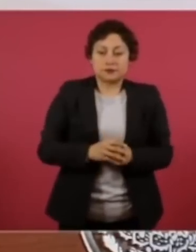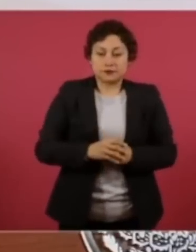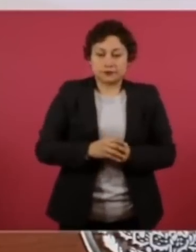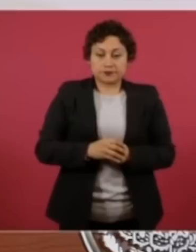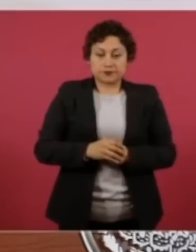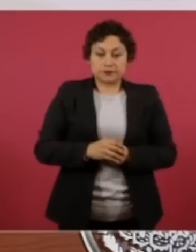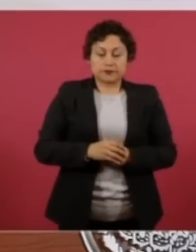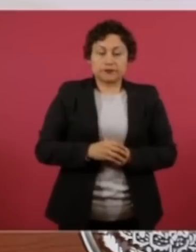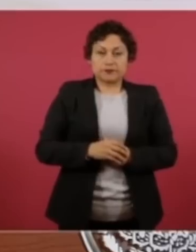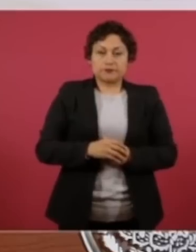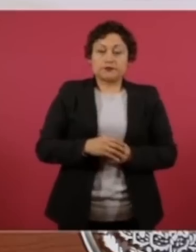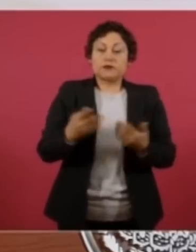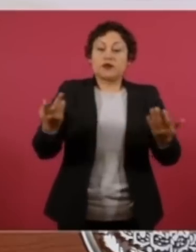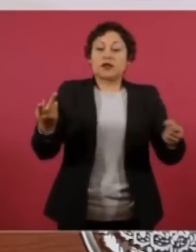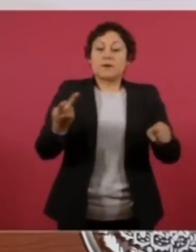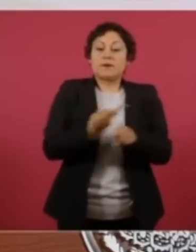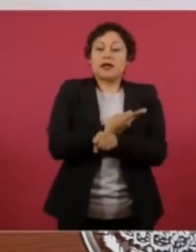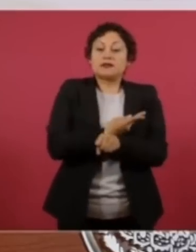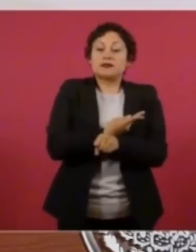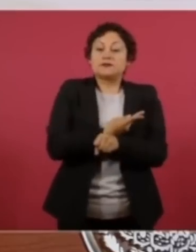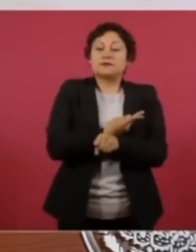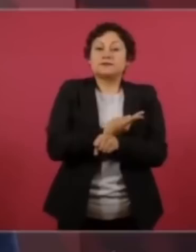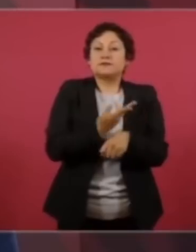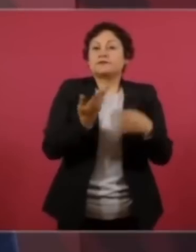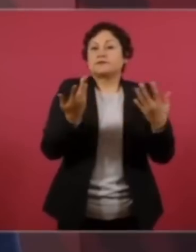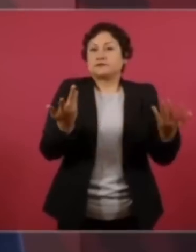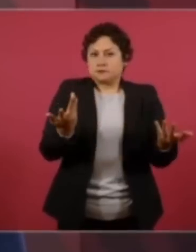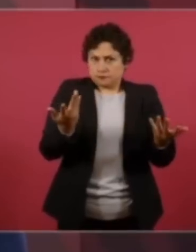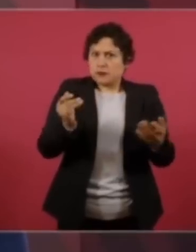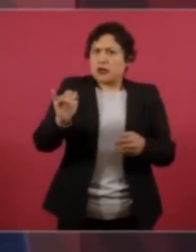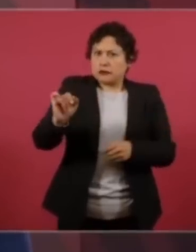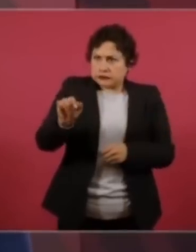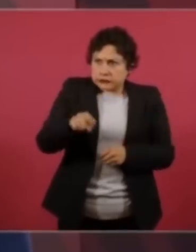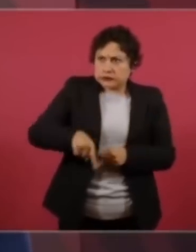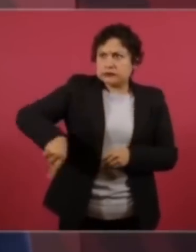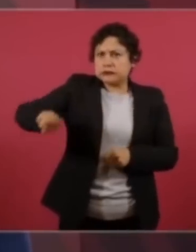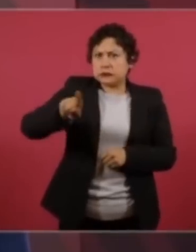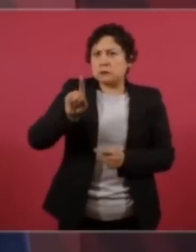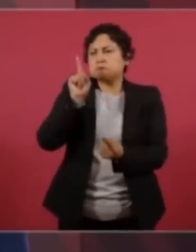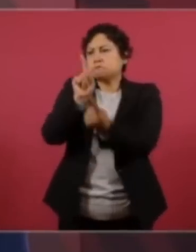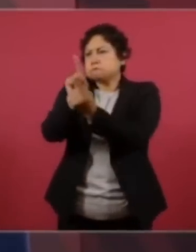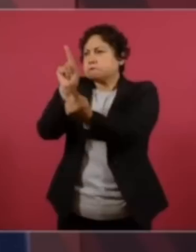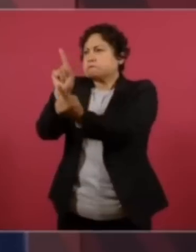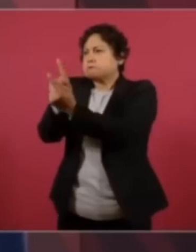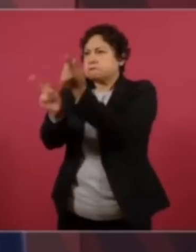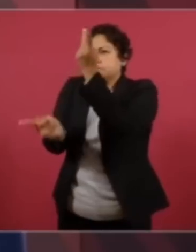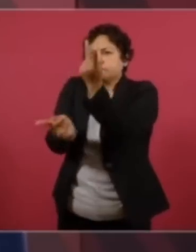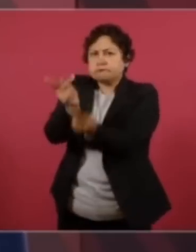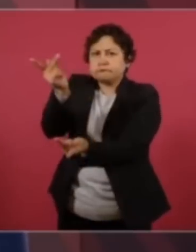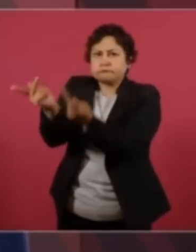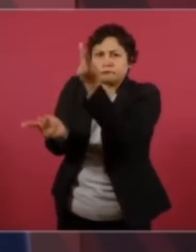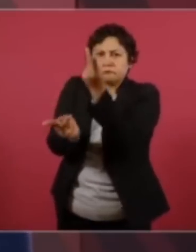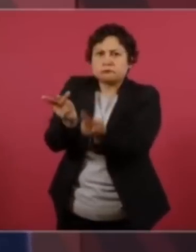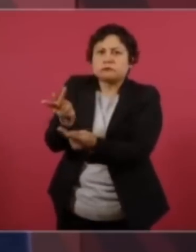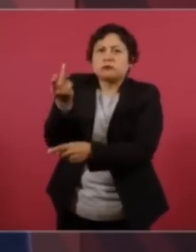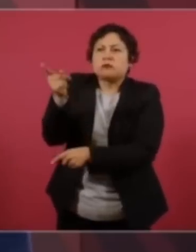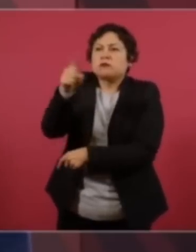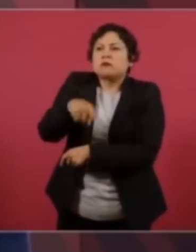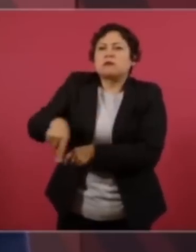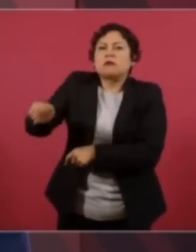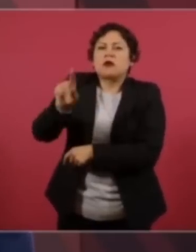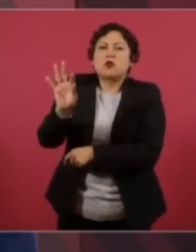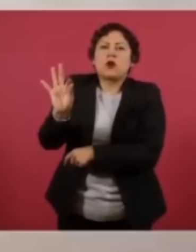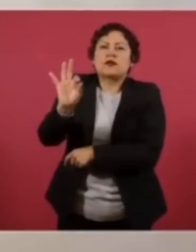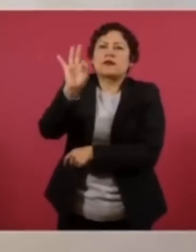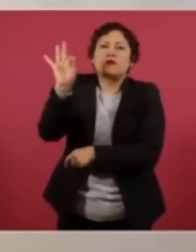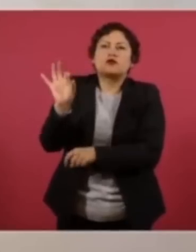¿Y qué sucedió? Se llevó a cabo la consulta, pero no se alcanzó la participación del